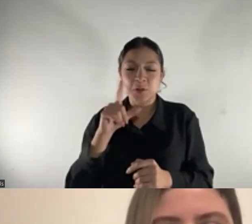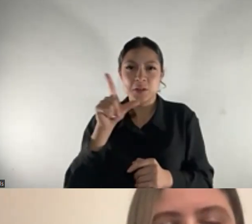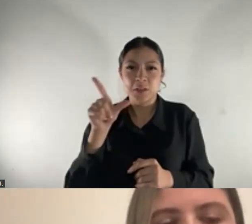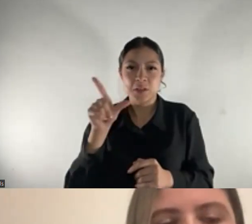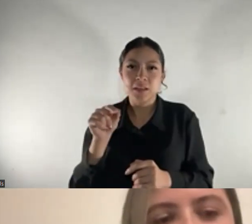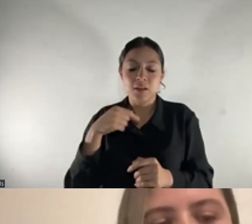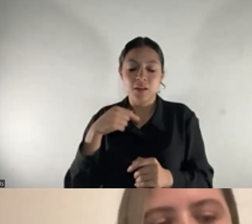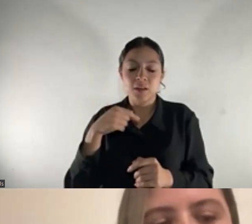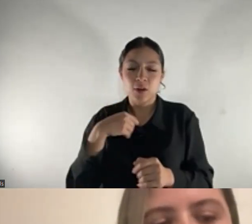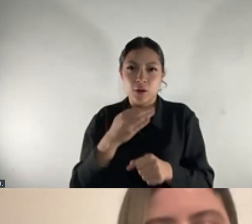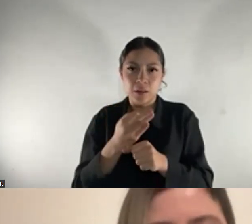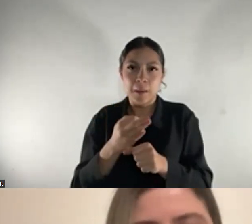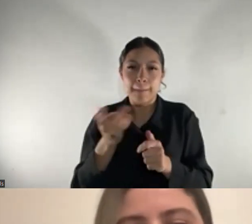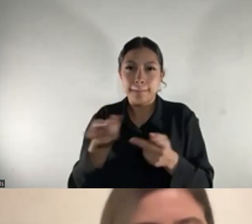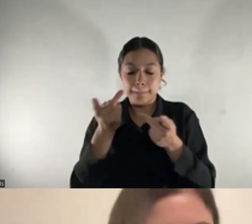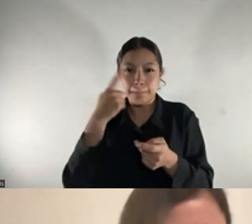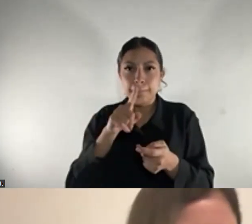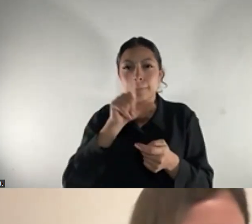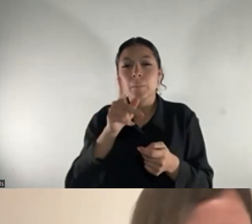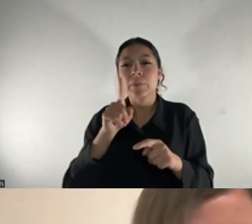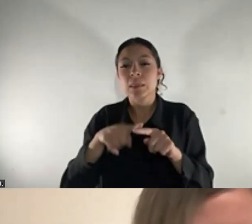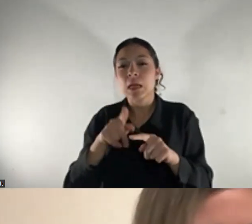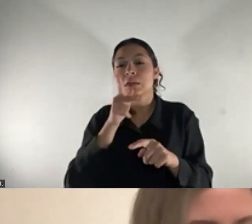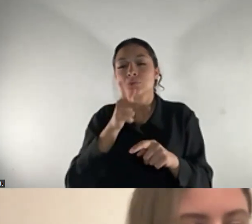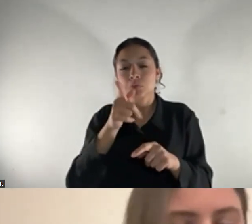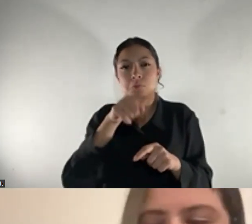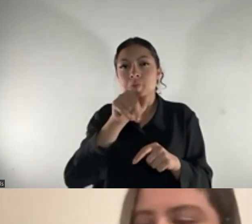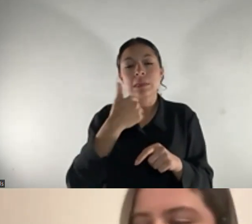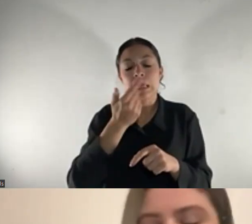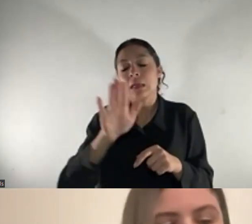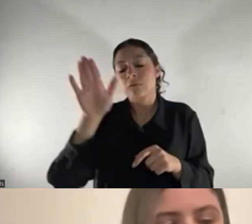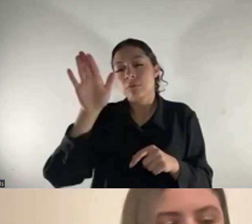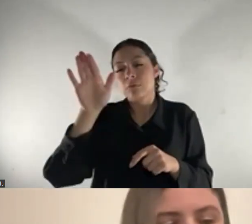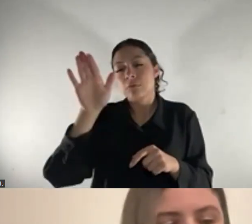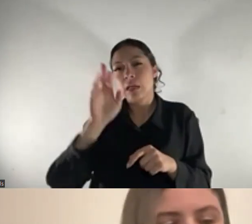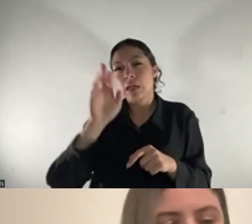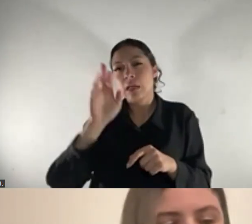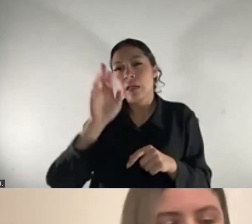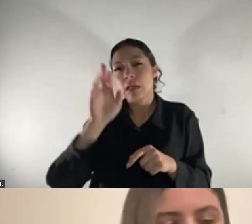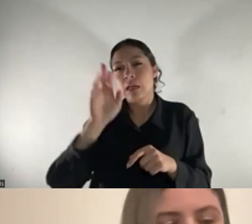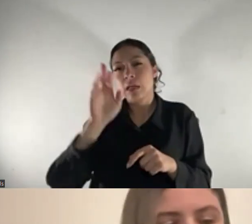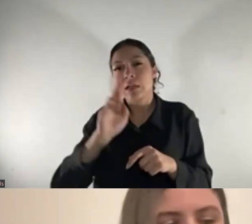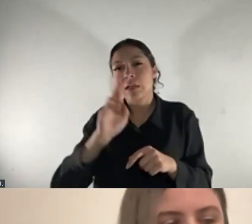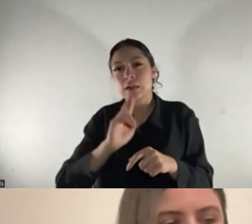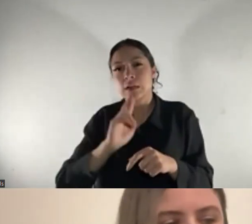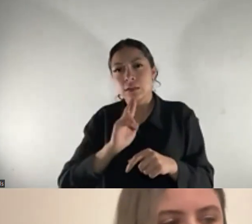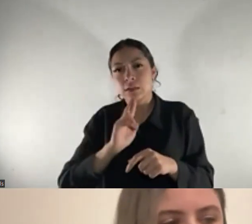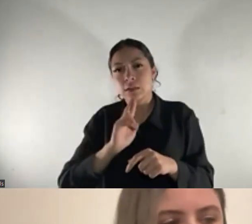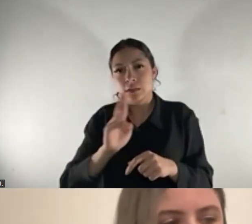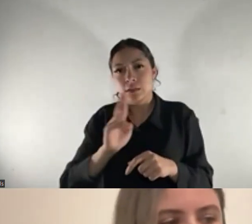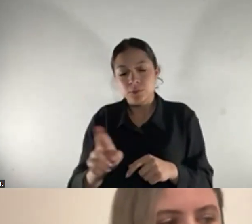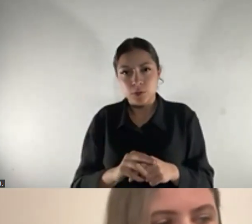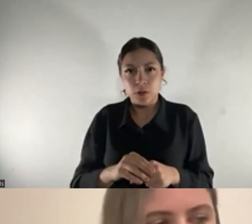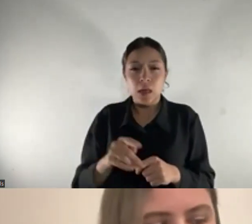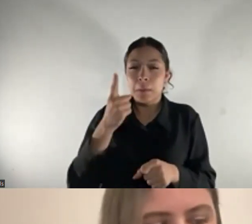preguntas seguidas para que después puedan tomar la palabra y responder. La primera pregunta tiene